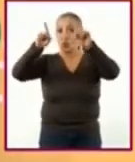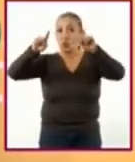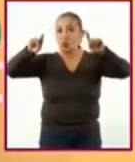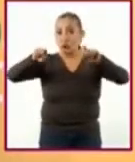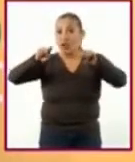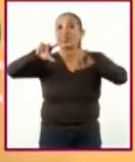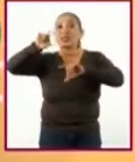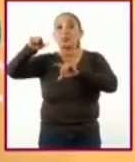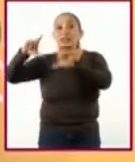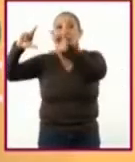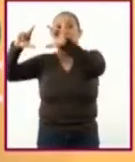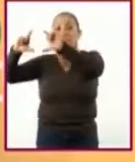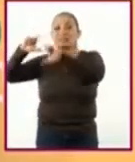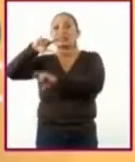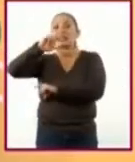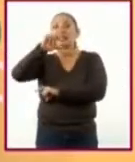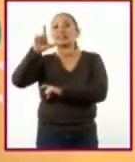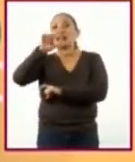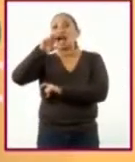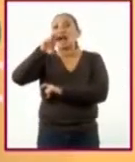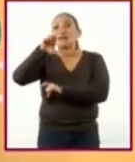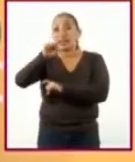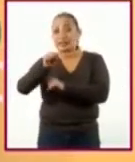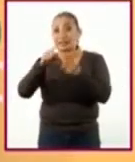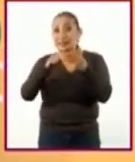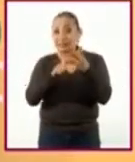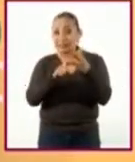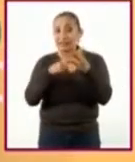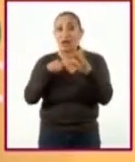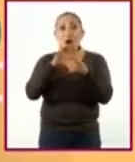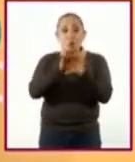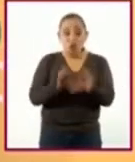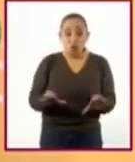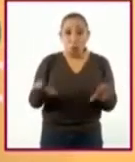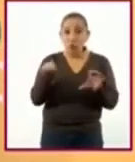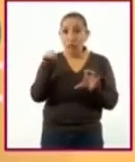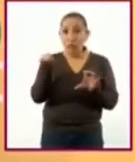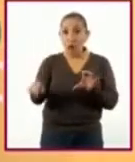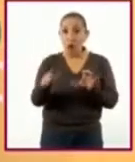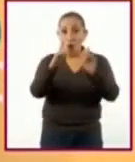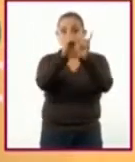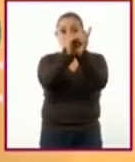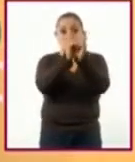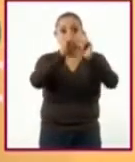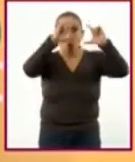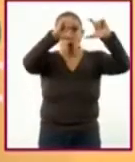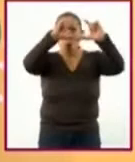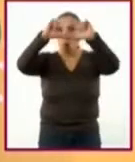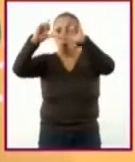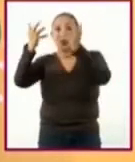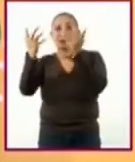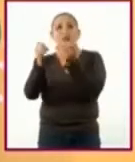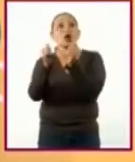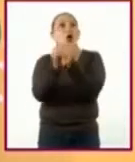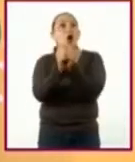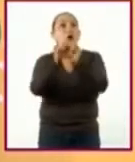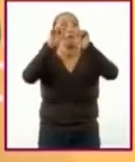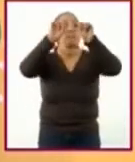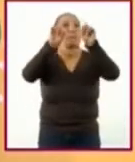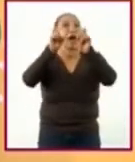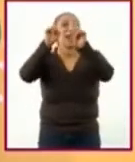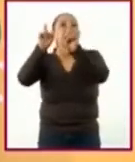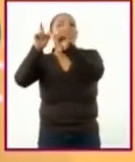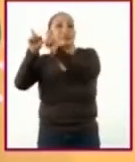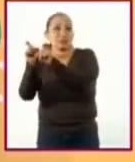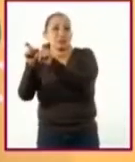llaves. En ocasiones, sobre todo en programación informática, la agrupación solamente se realiza con paréntesis,